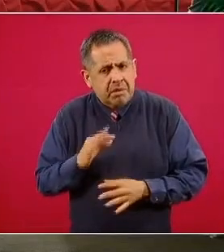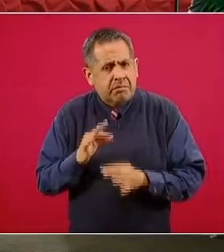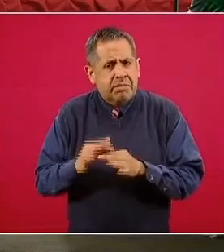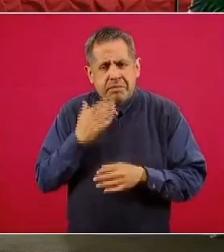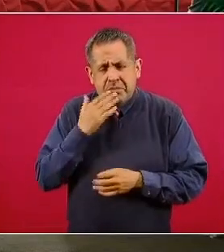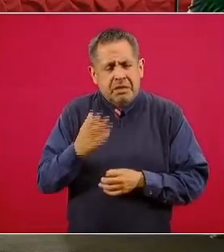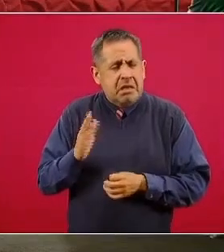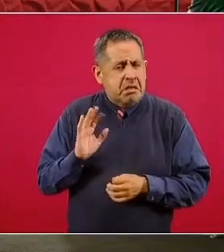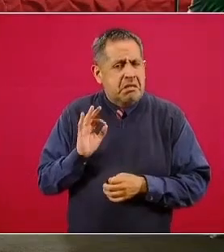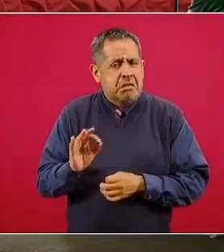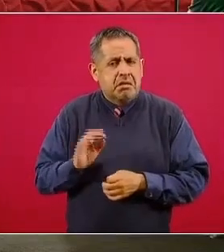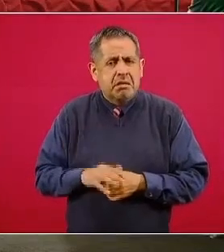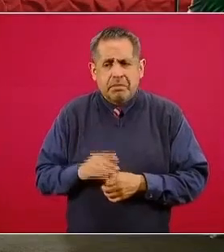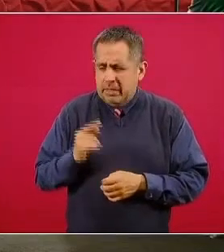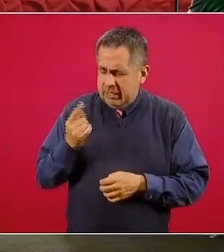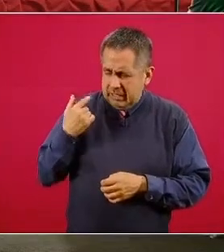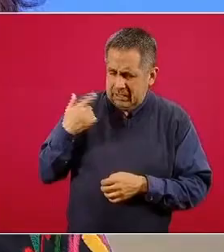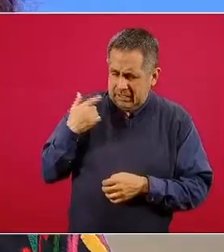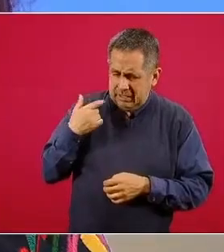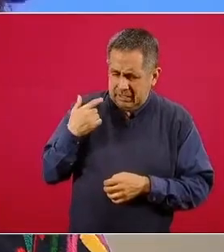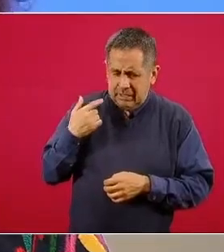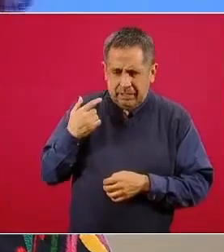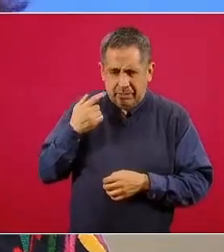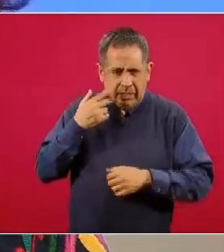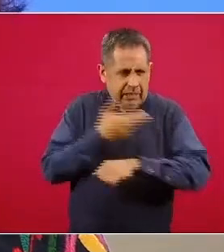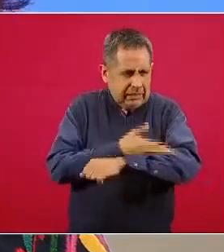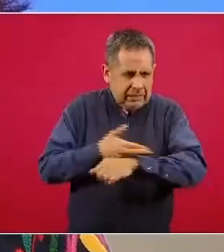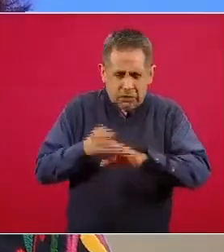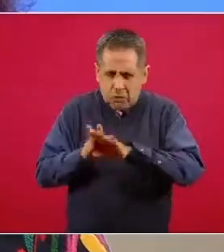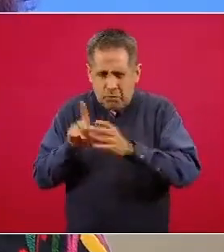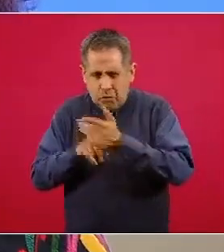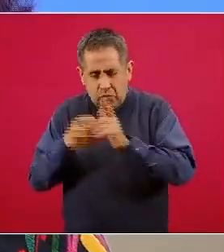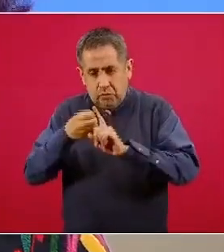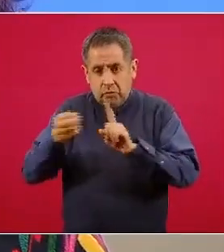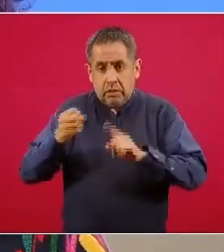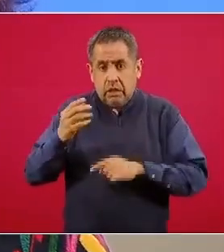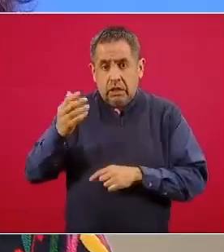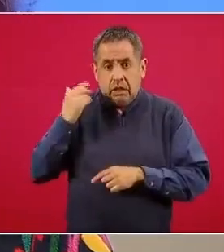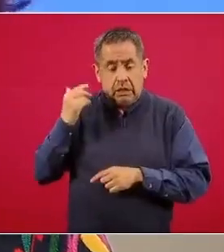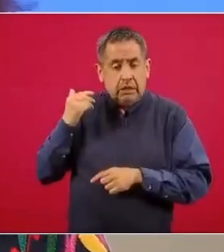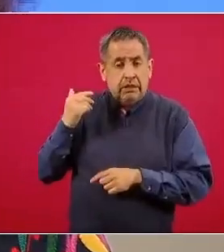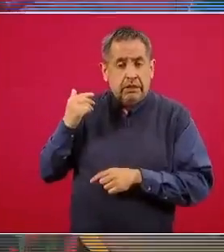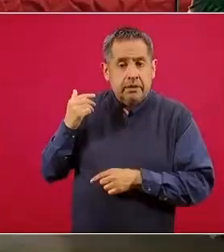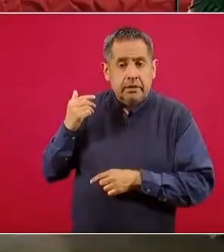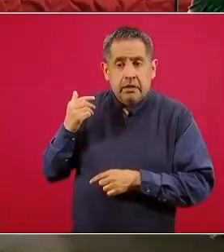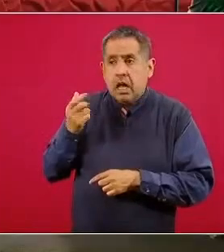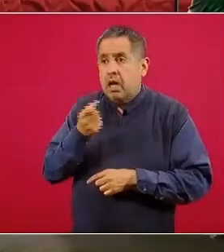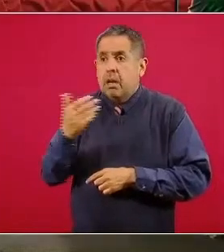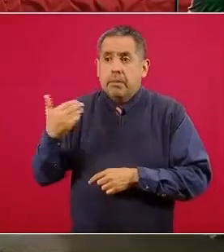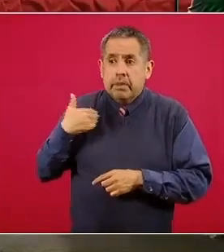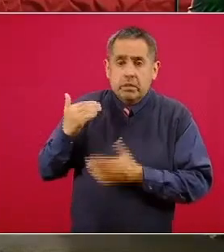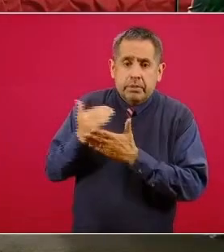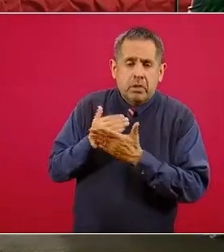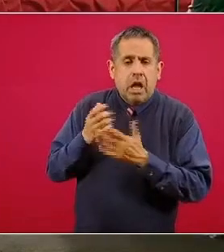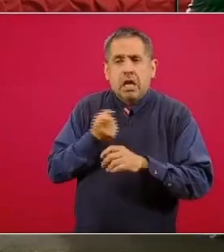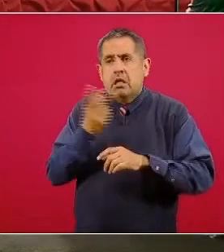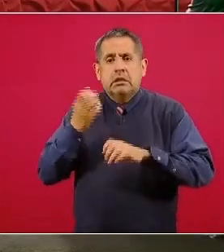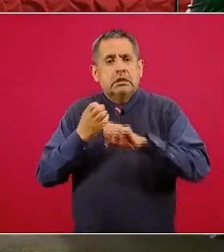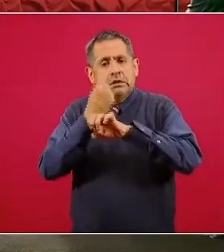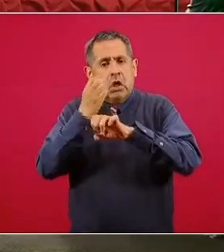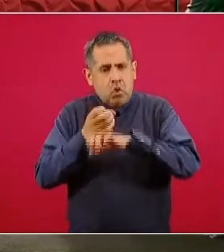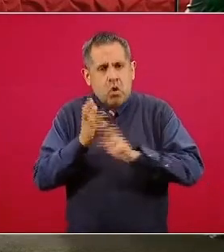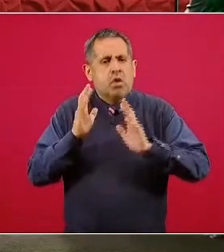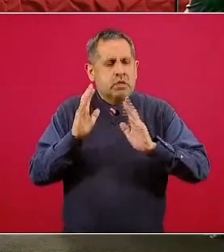ya para fines de alinear las coberturas, porque hubo un descenso de demanda. Algunas entidades